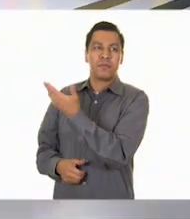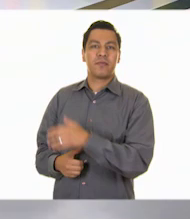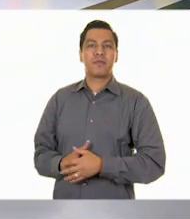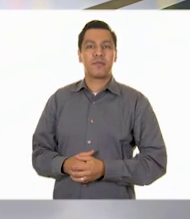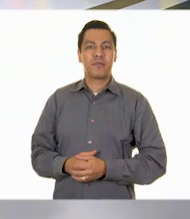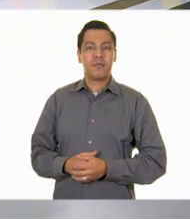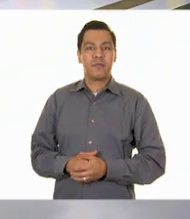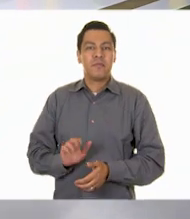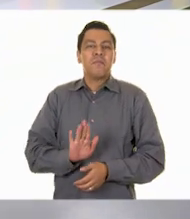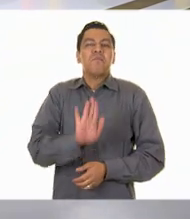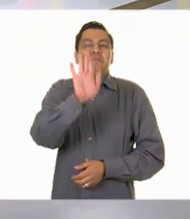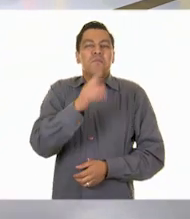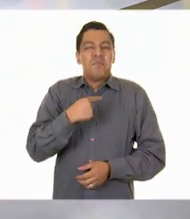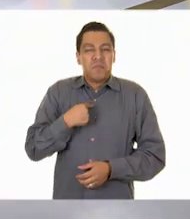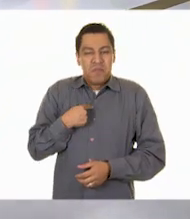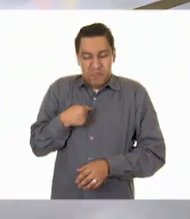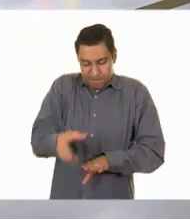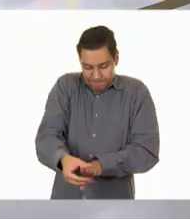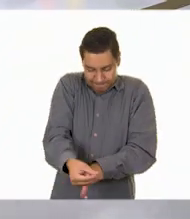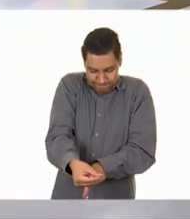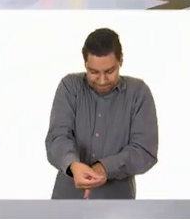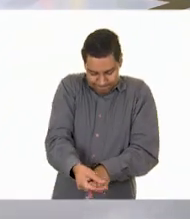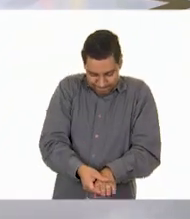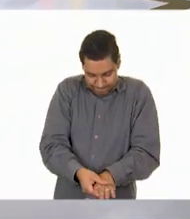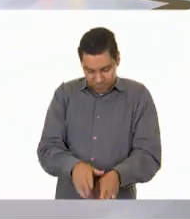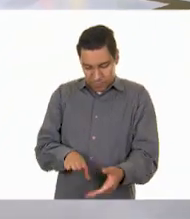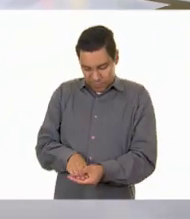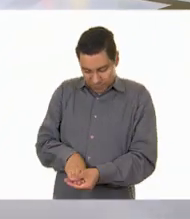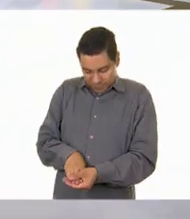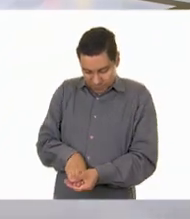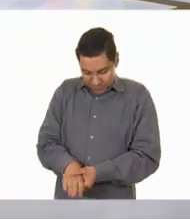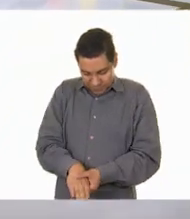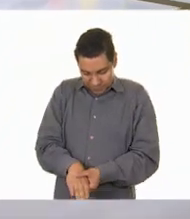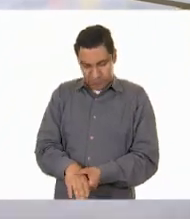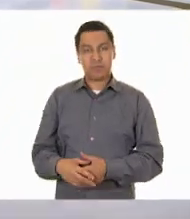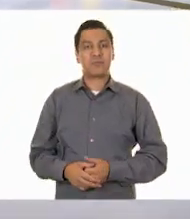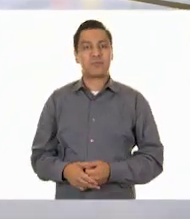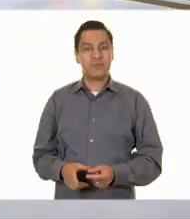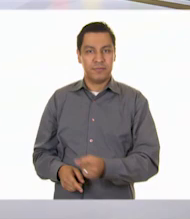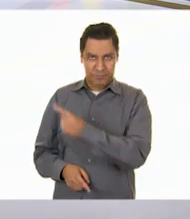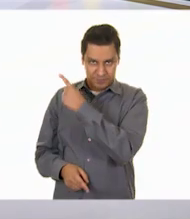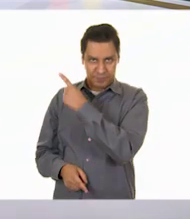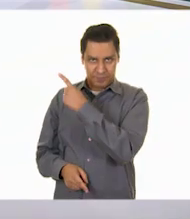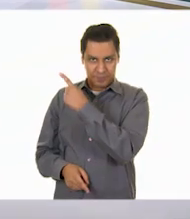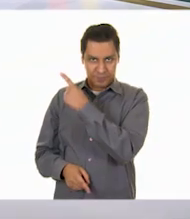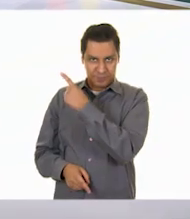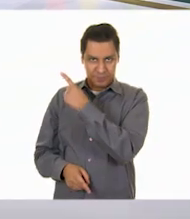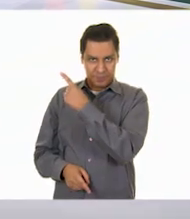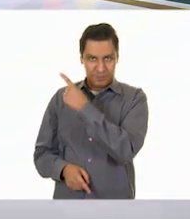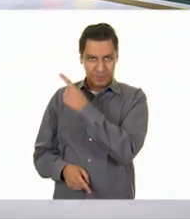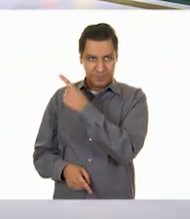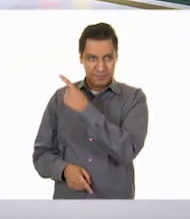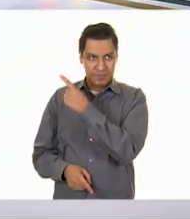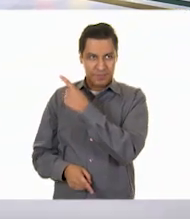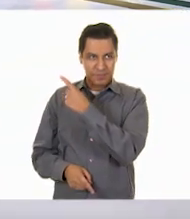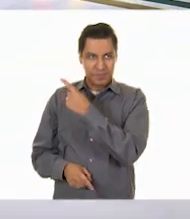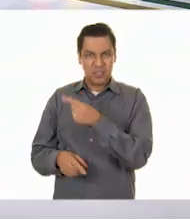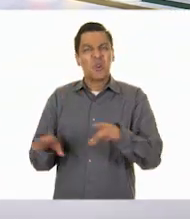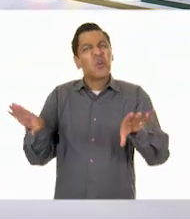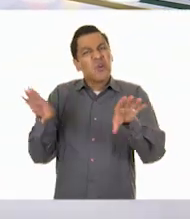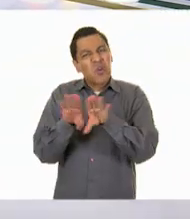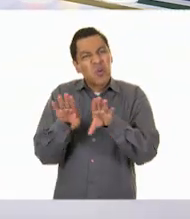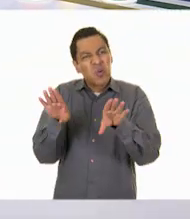el calcetín si hay alguien en casa lo pueden hacer juntos verdad claro ustedes dirán cómo voy a